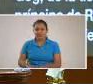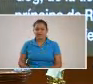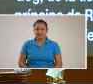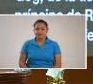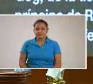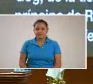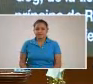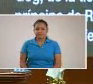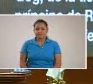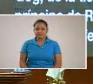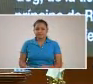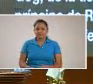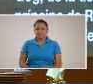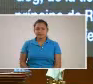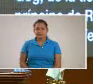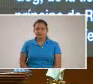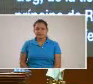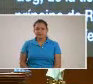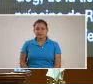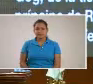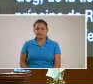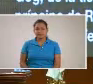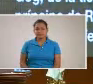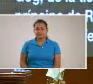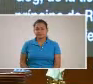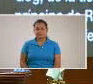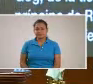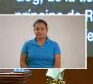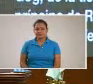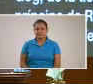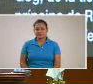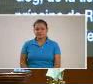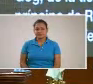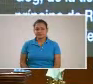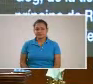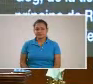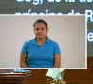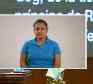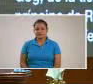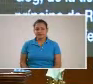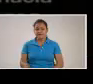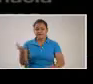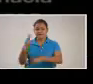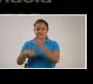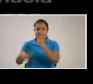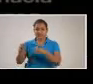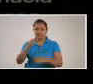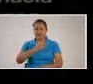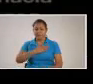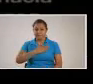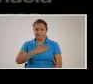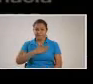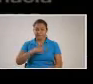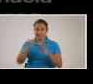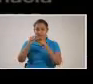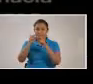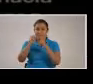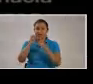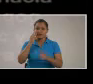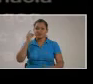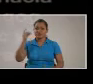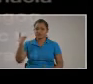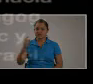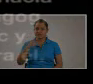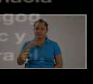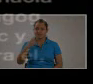¿verdad? Cuando dice Ezequiel 38:1, y vino a mí la palabra del Señor